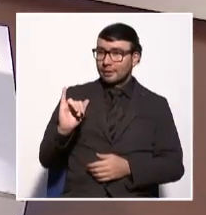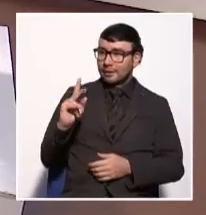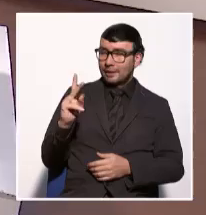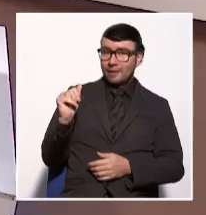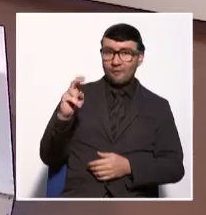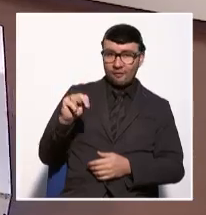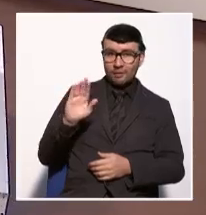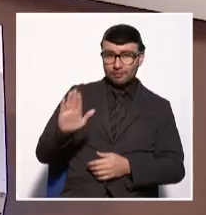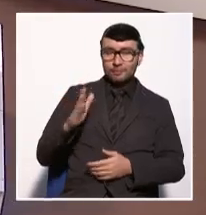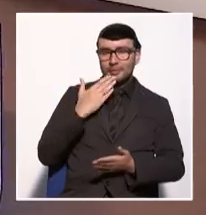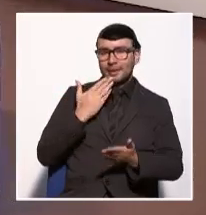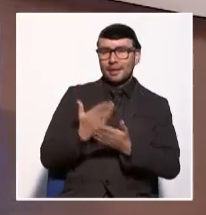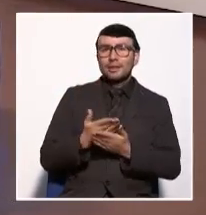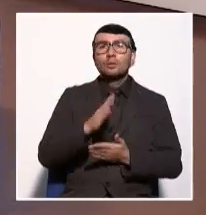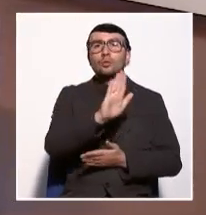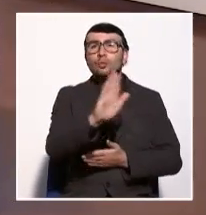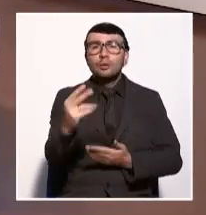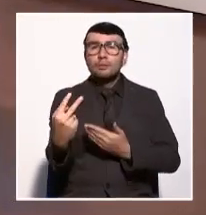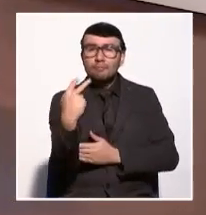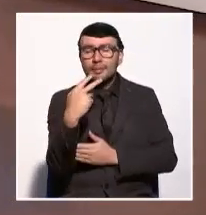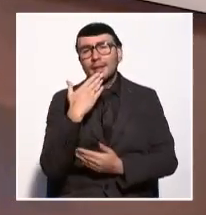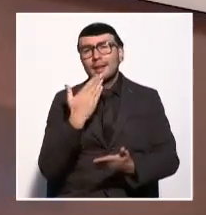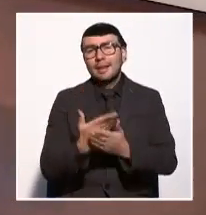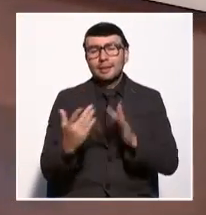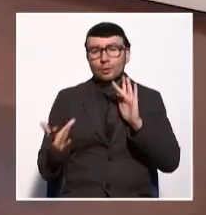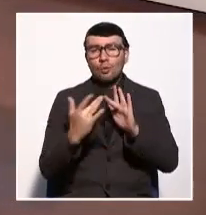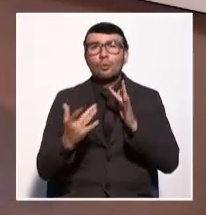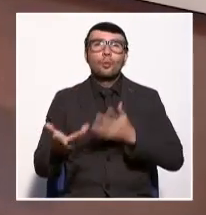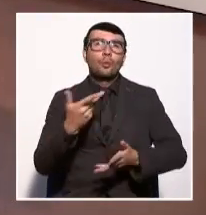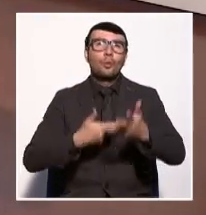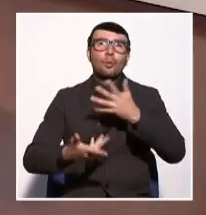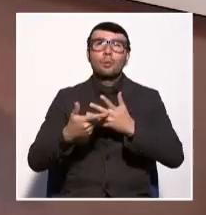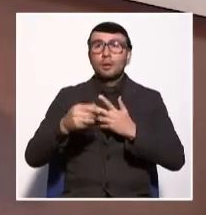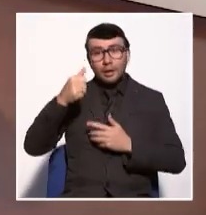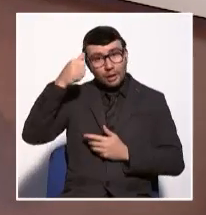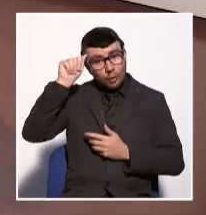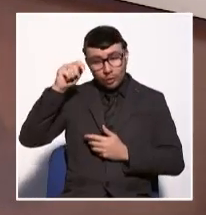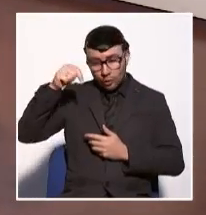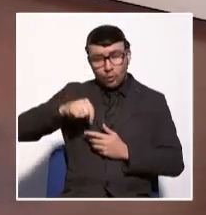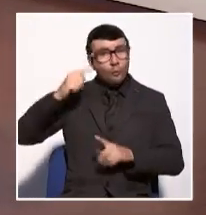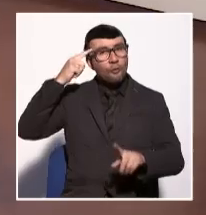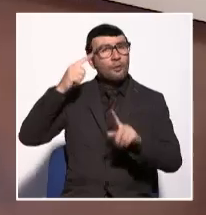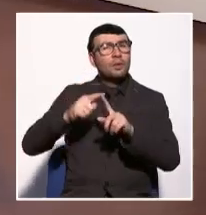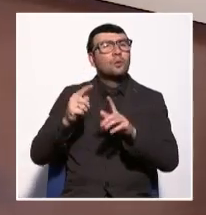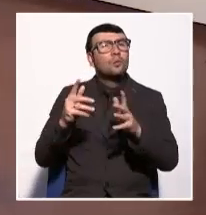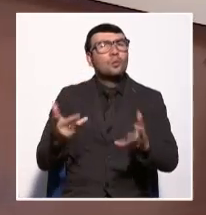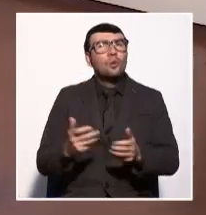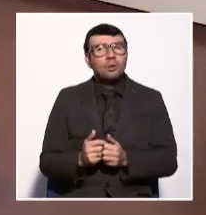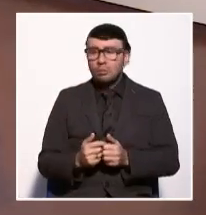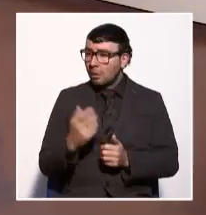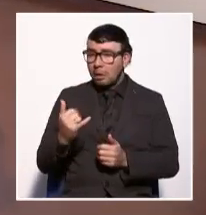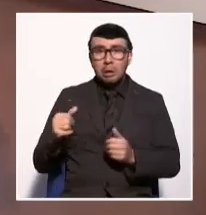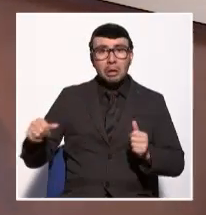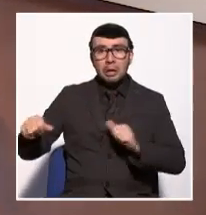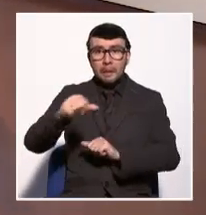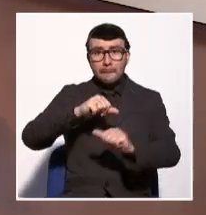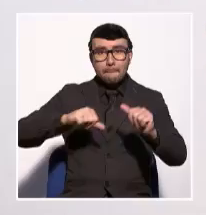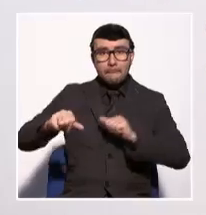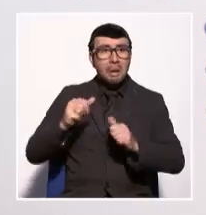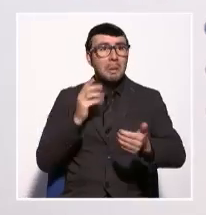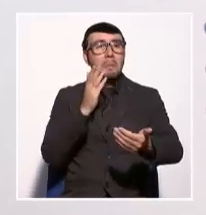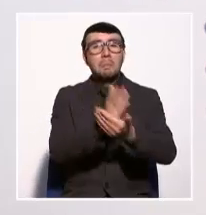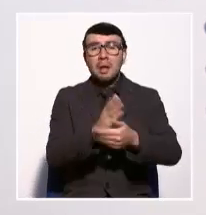gracias por compartir este espacio con todos nosotros recuerden que la finalidad de este espacio no es reemplazar una consulta médica